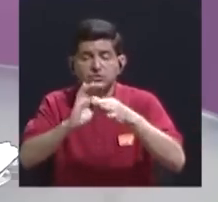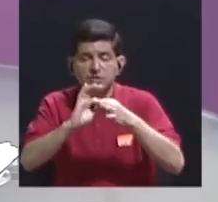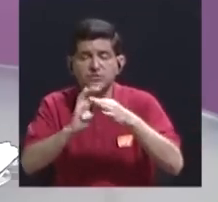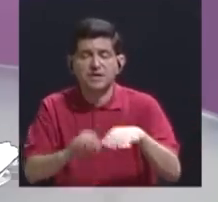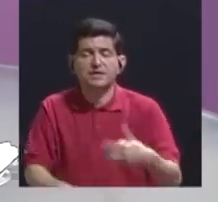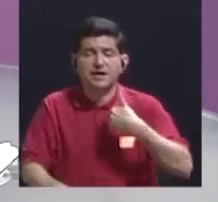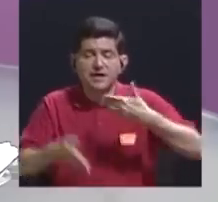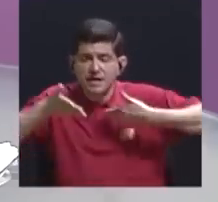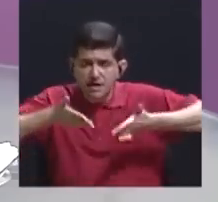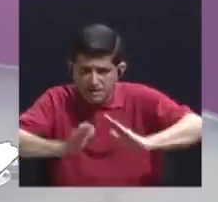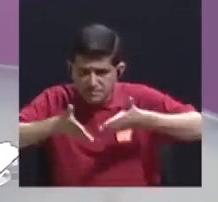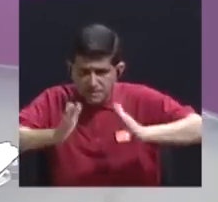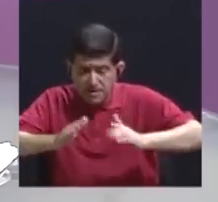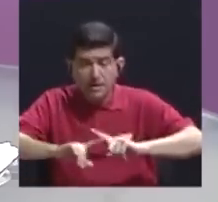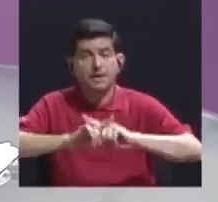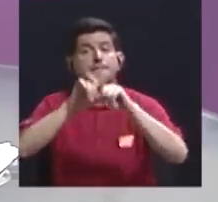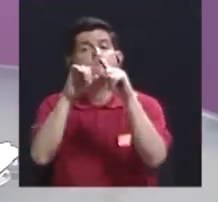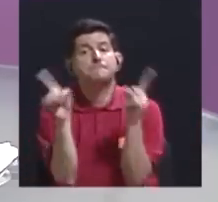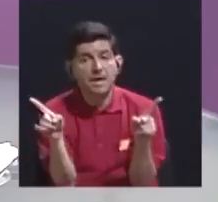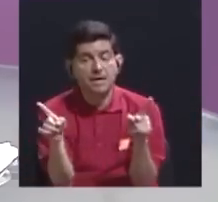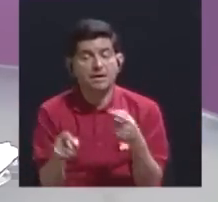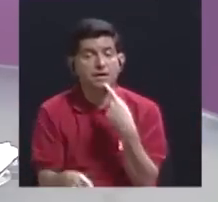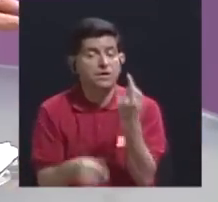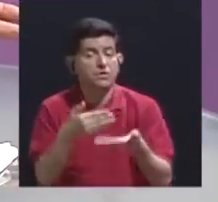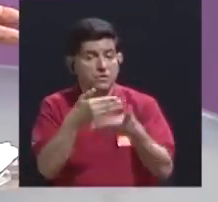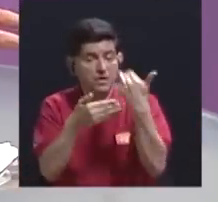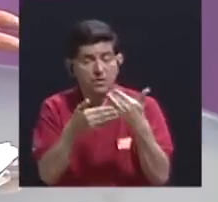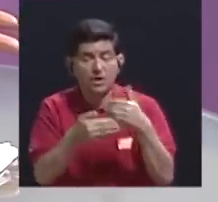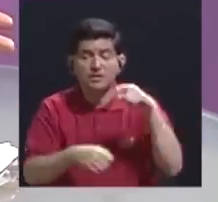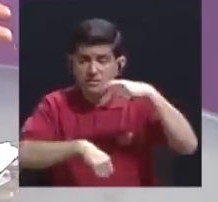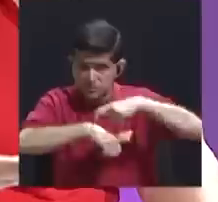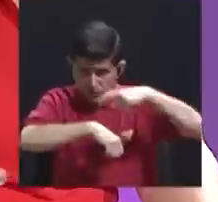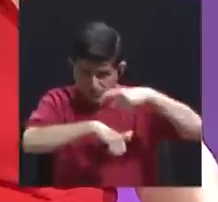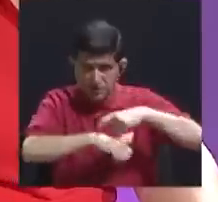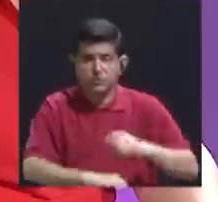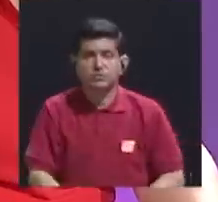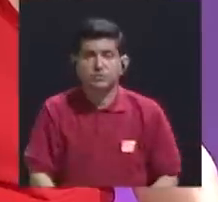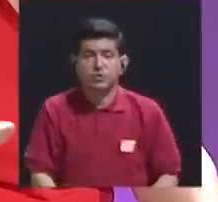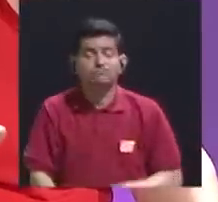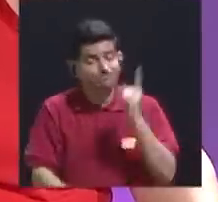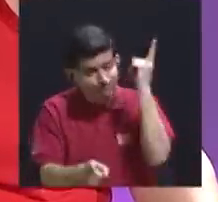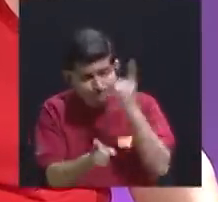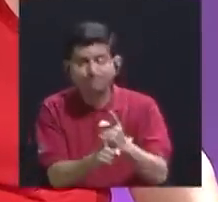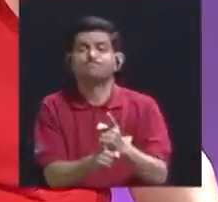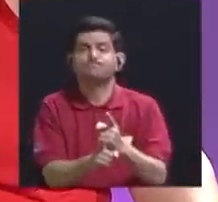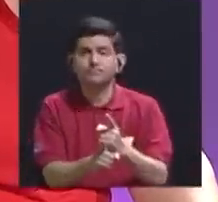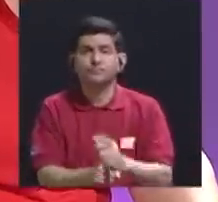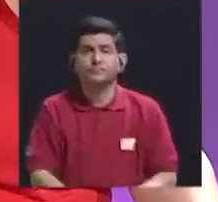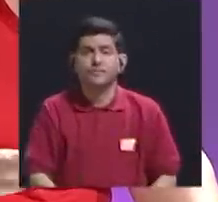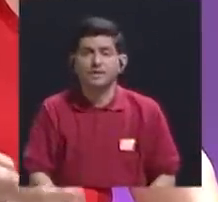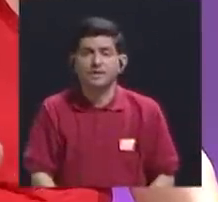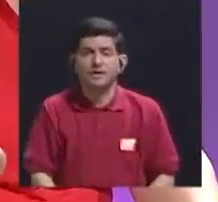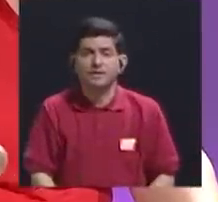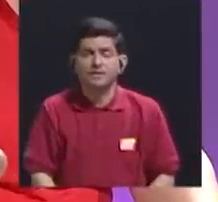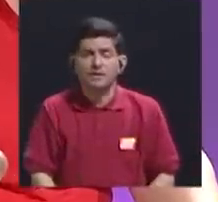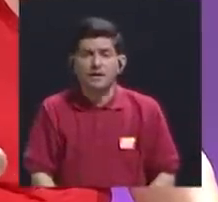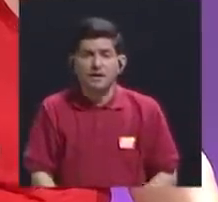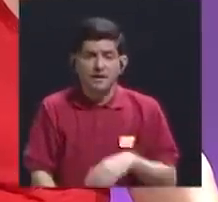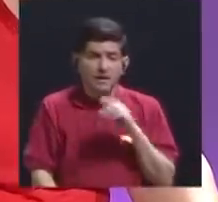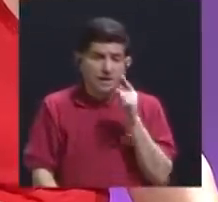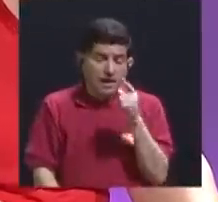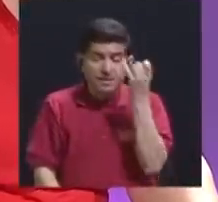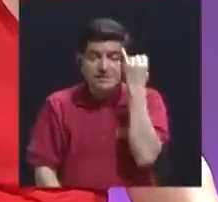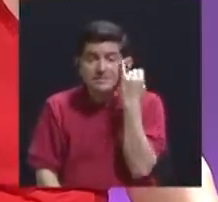reproductivos pero como usted lo decía en este instante pues efectivamente más bien esta